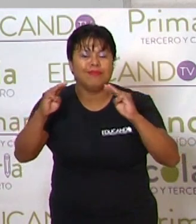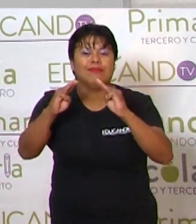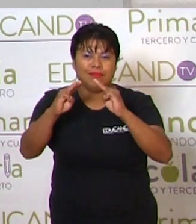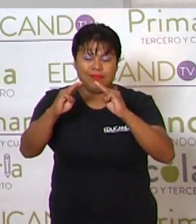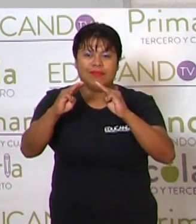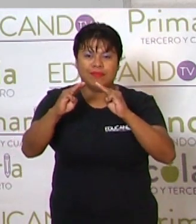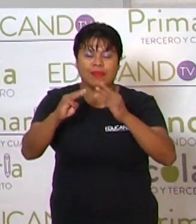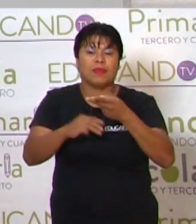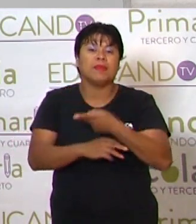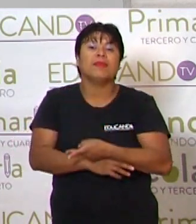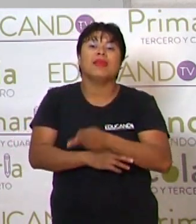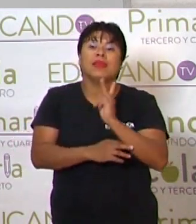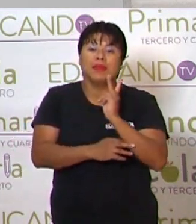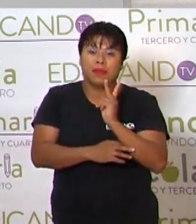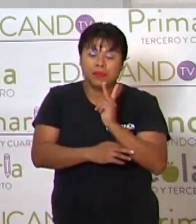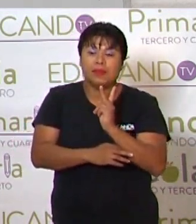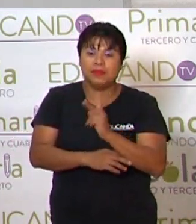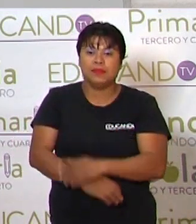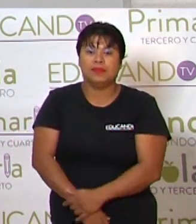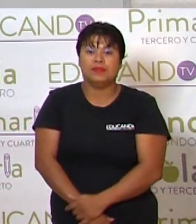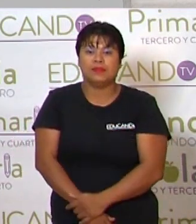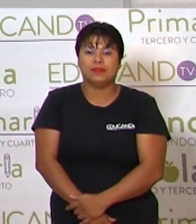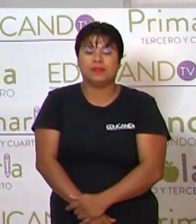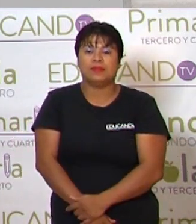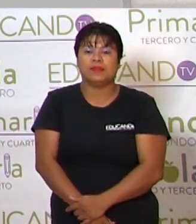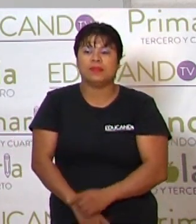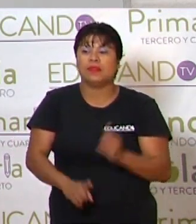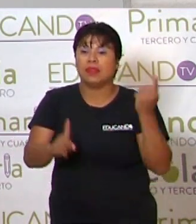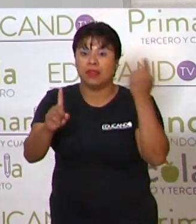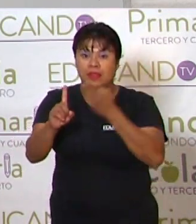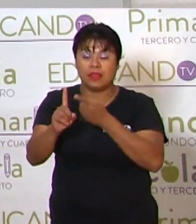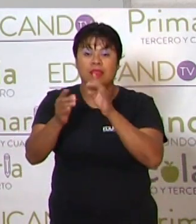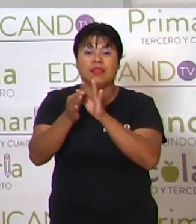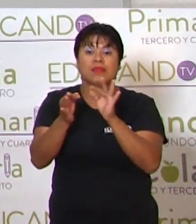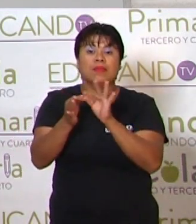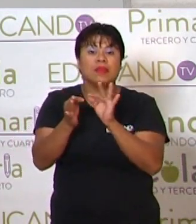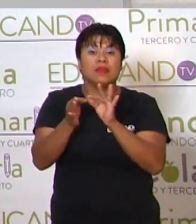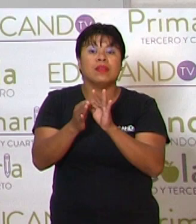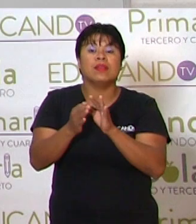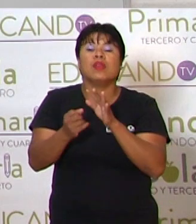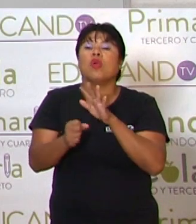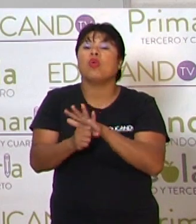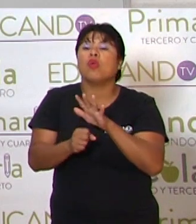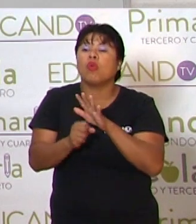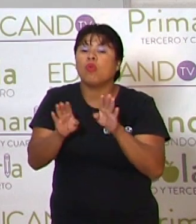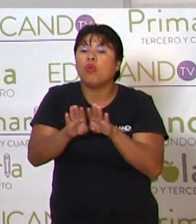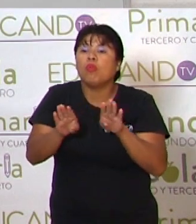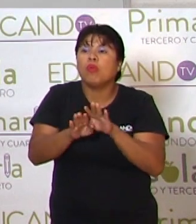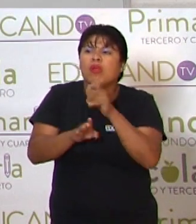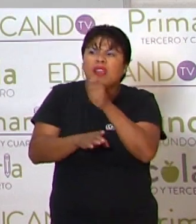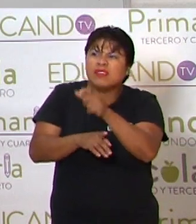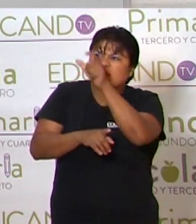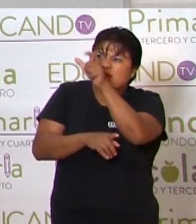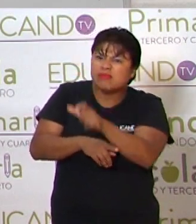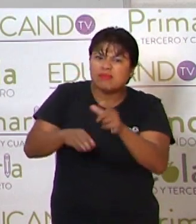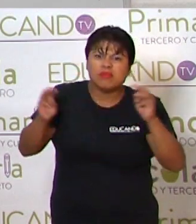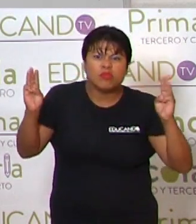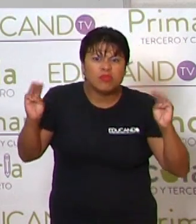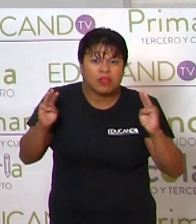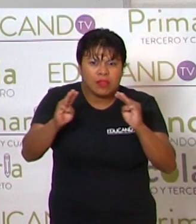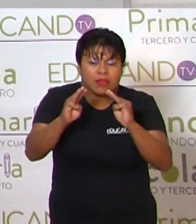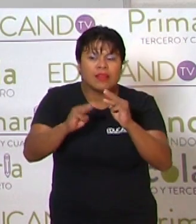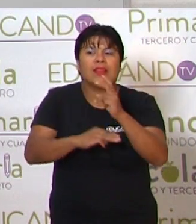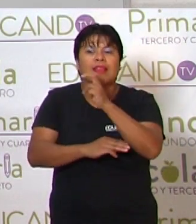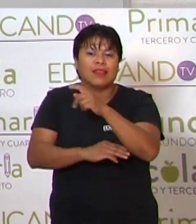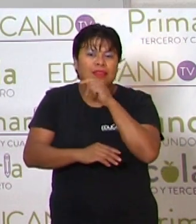bien, pero que hace referencia también a cómo es esa montaña, ¿bien? Y también